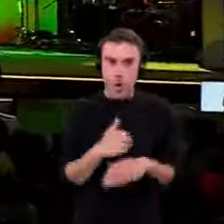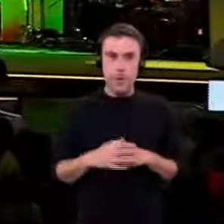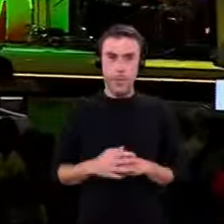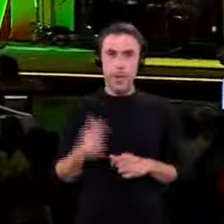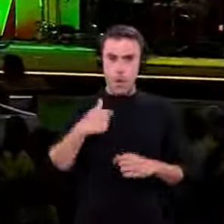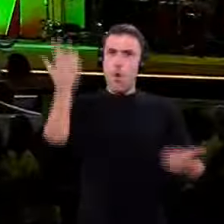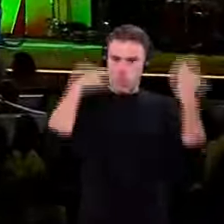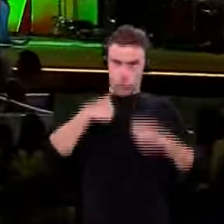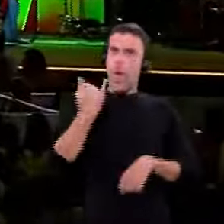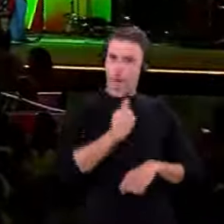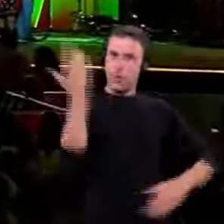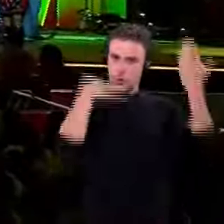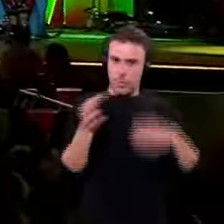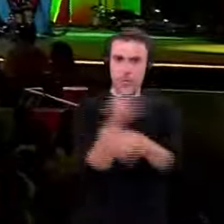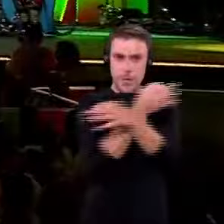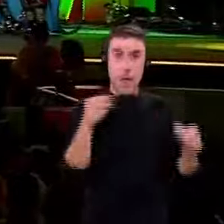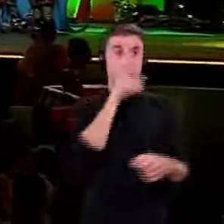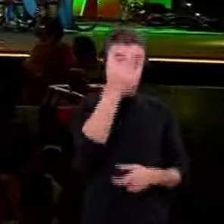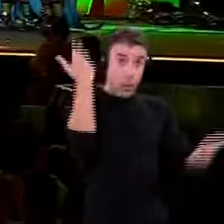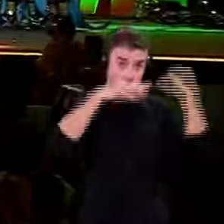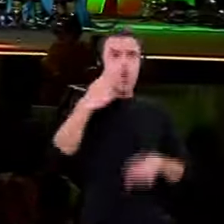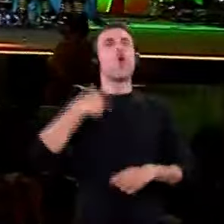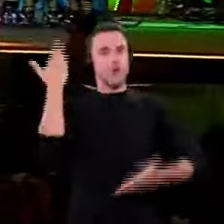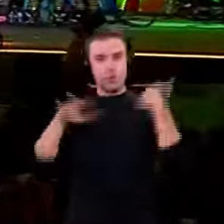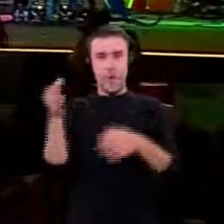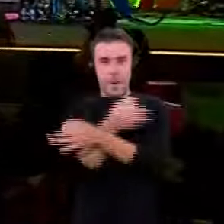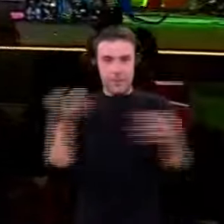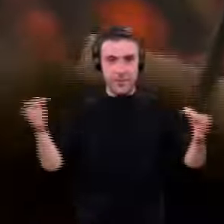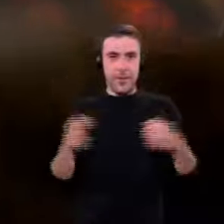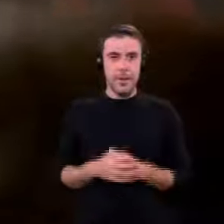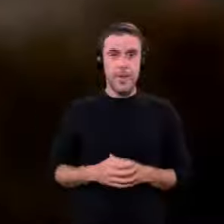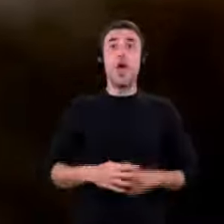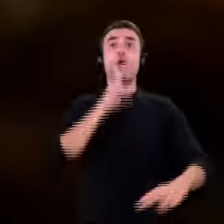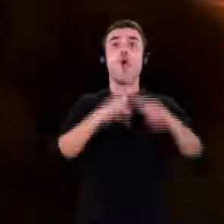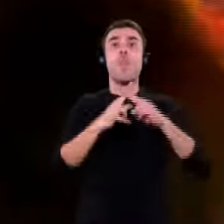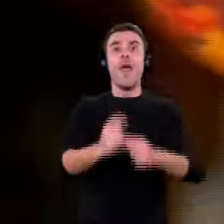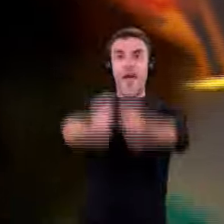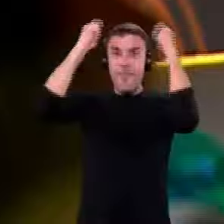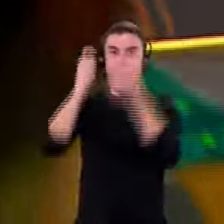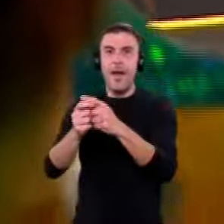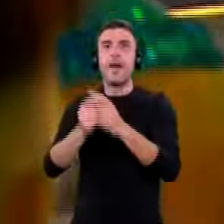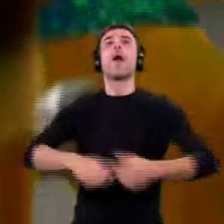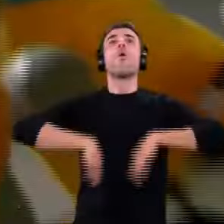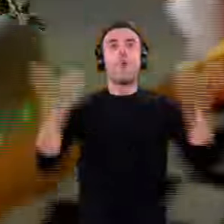excusa perfecta, yo con su excusa tengo la excusa perfecta para llamarlo.